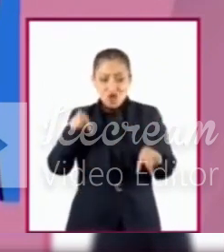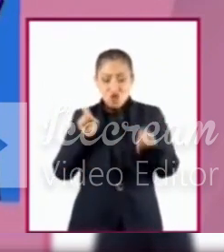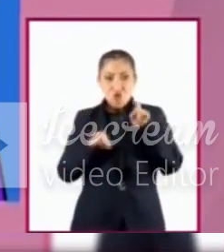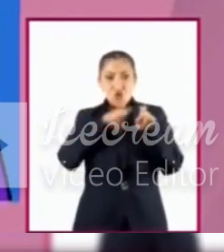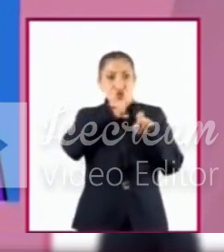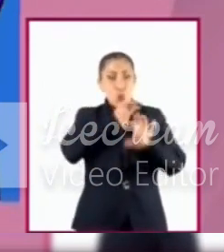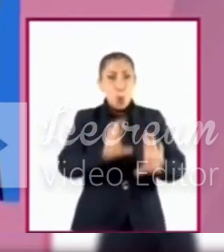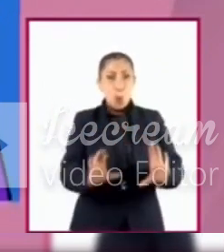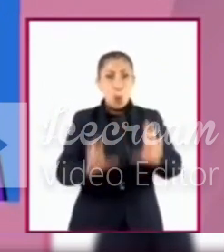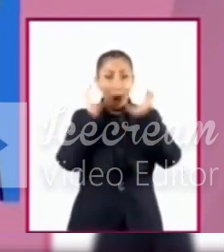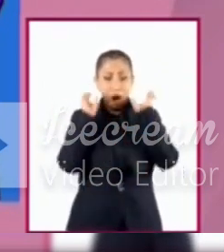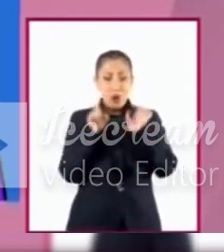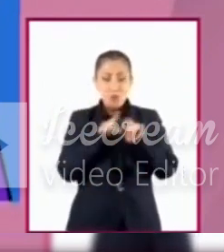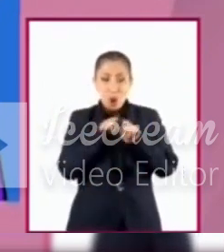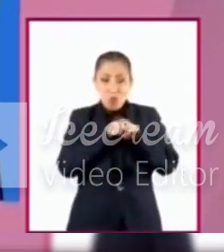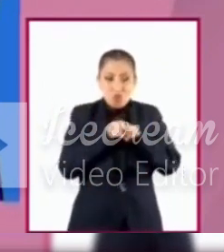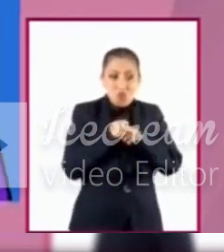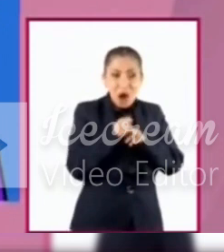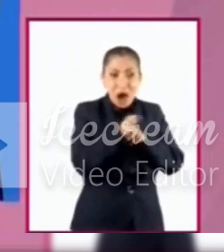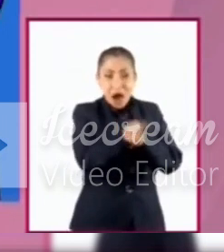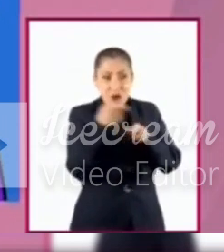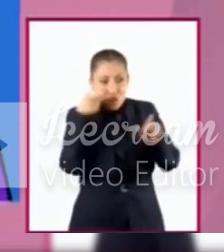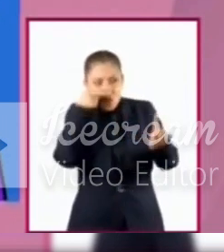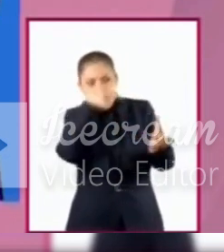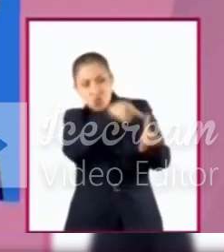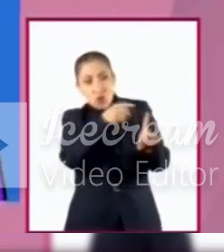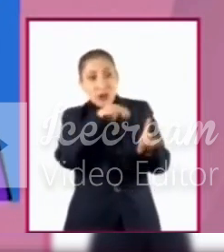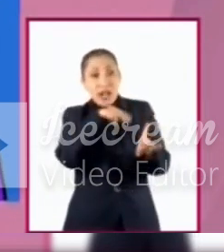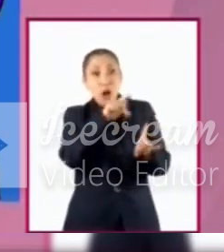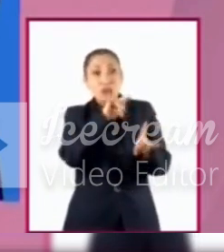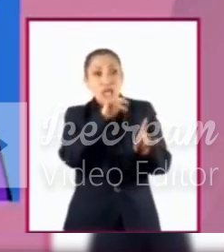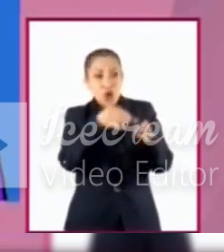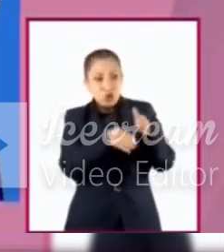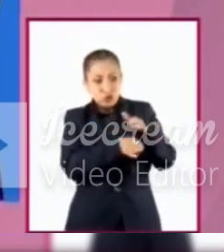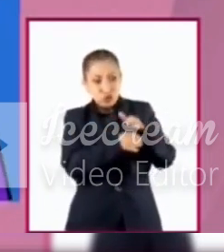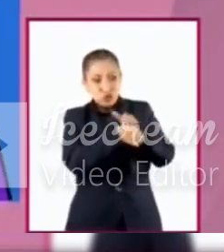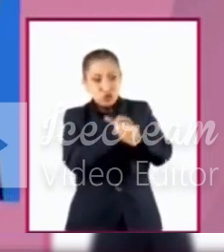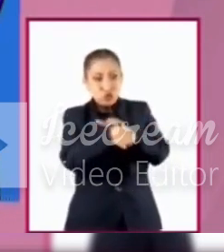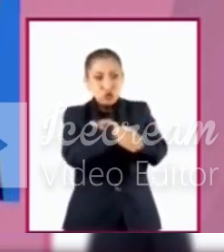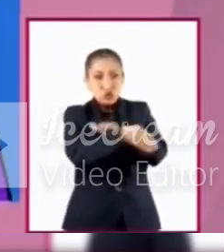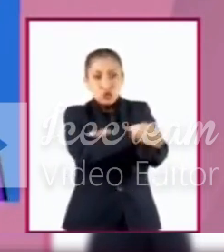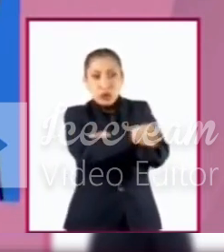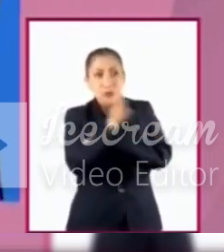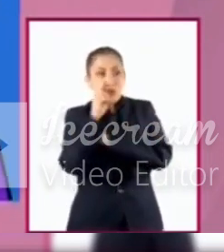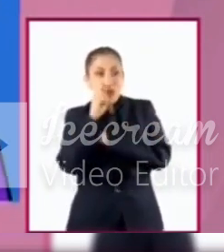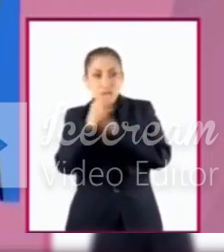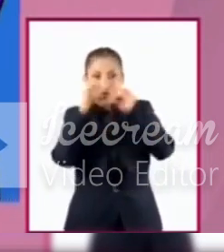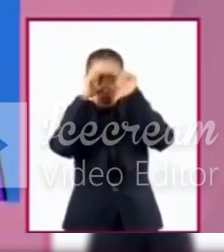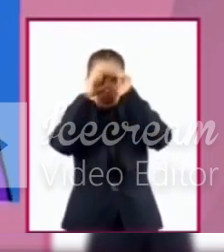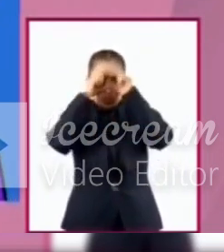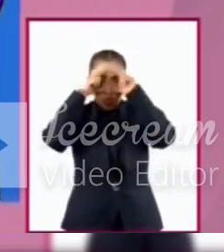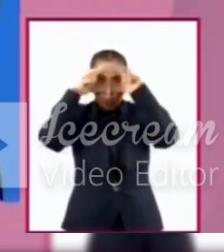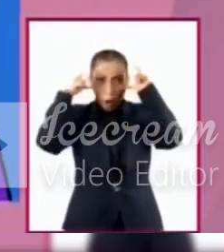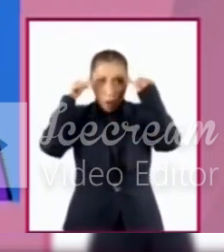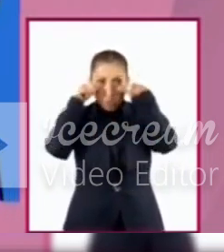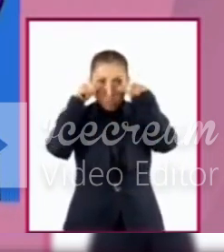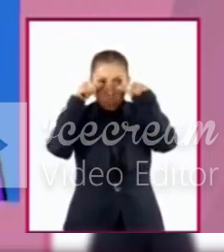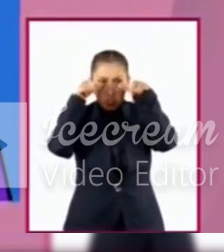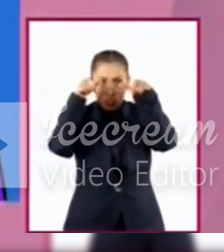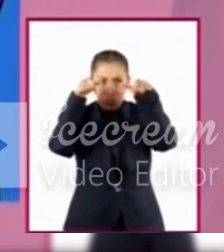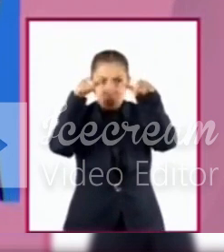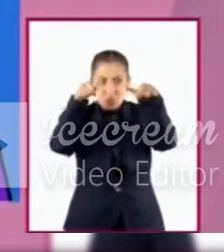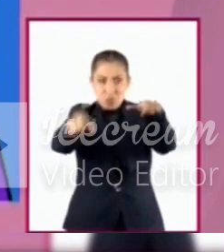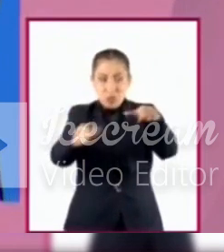gran rapidez, en dirección del Nautilus. Tenía unos enormes ojos fijos